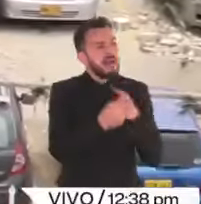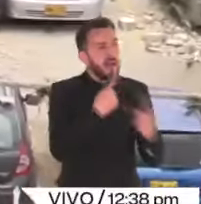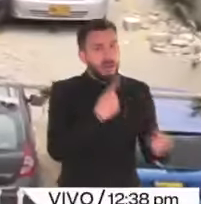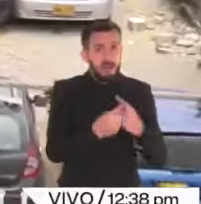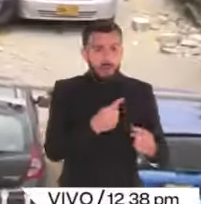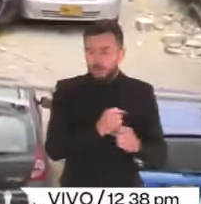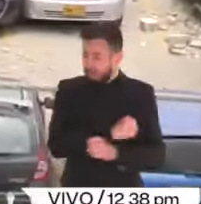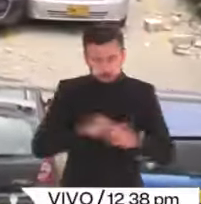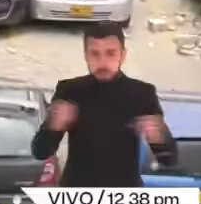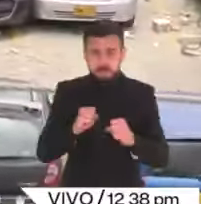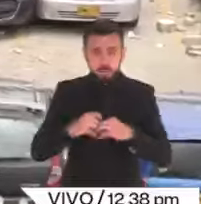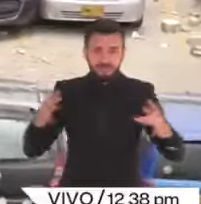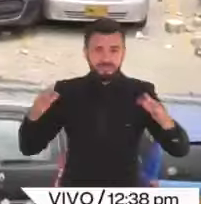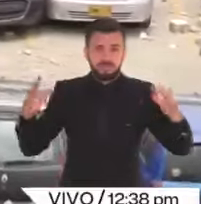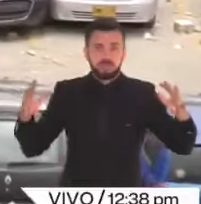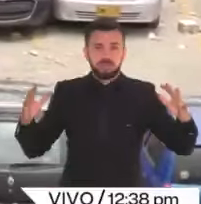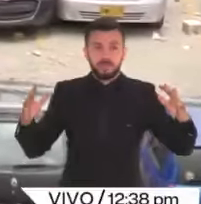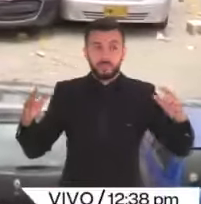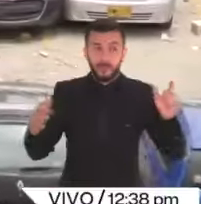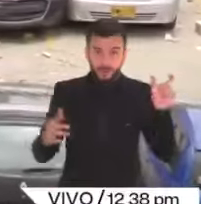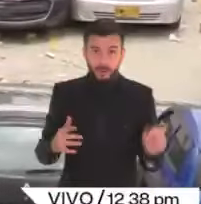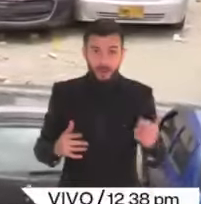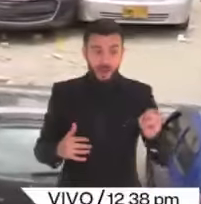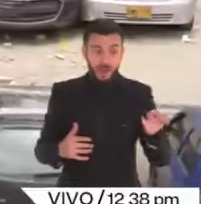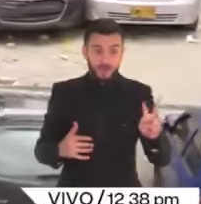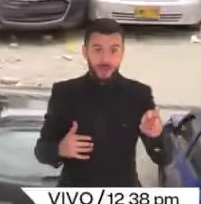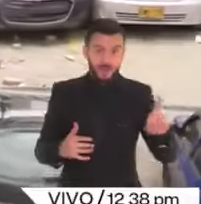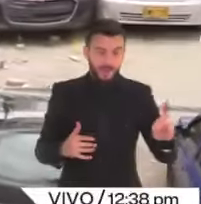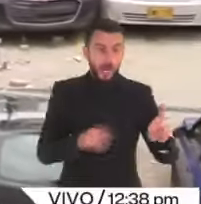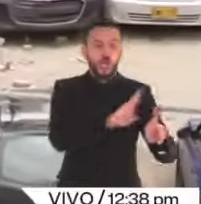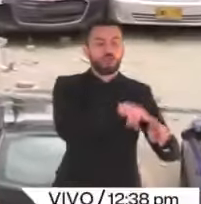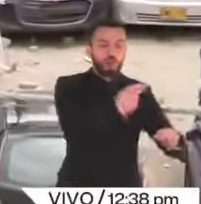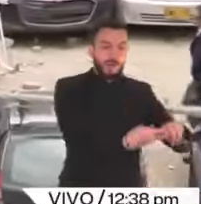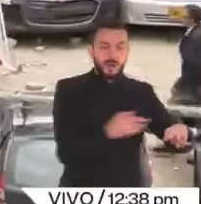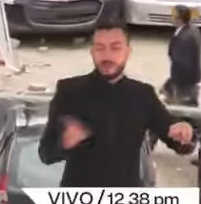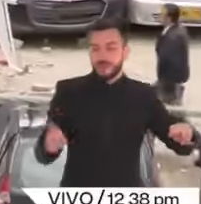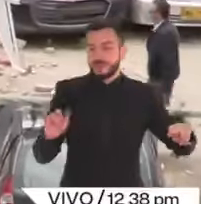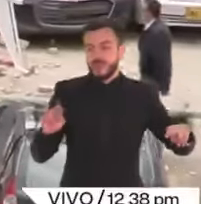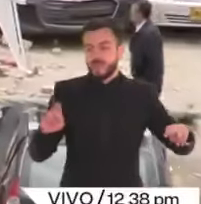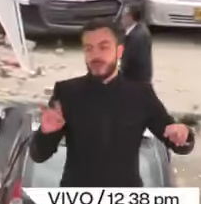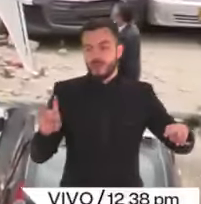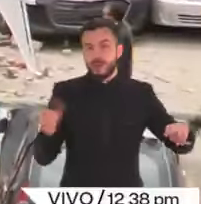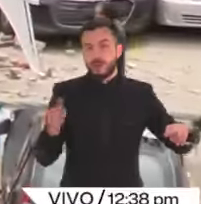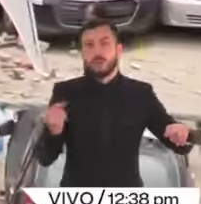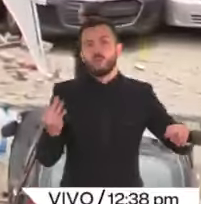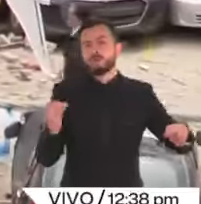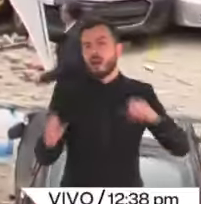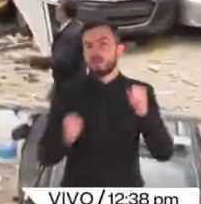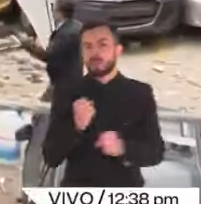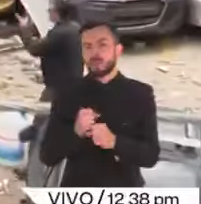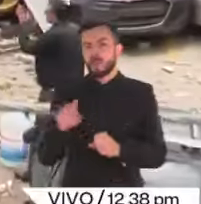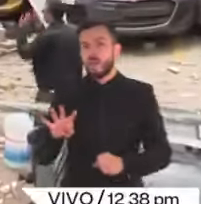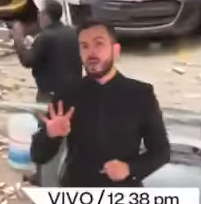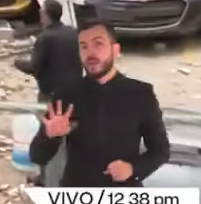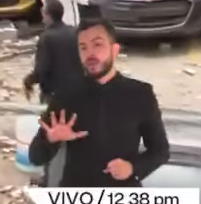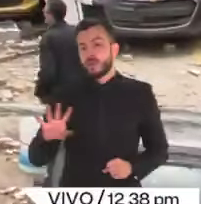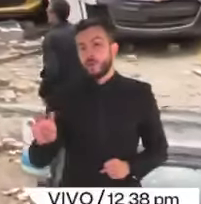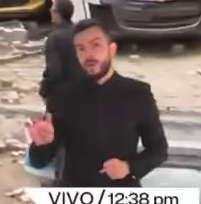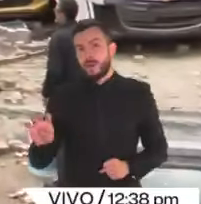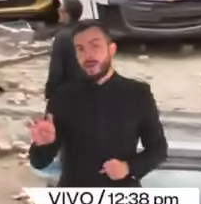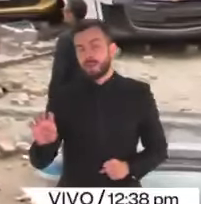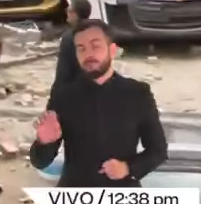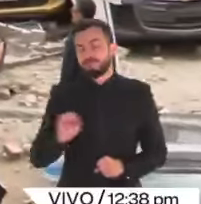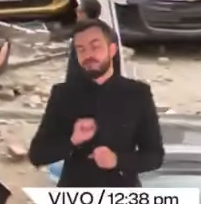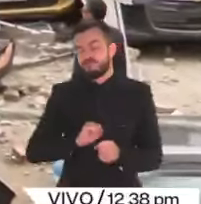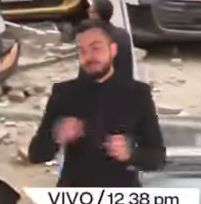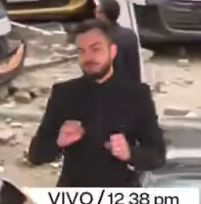caldera. Pero además, Javier es sobrino de David Cruz, la persona que falleció, este hombre de 59 años que murió en esta explosión.